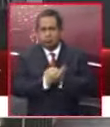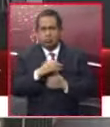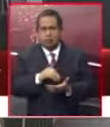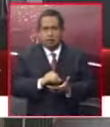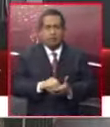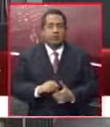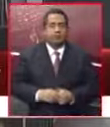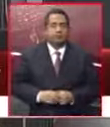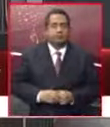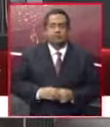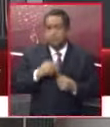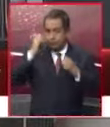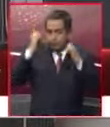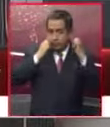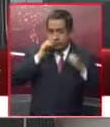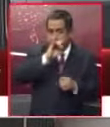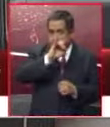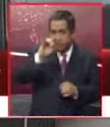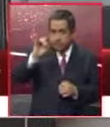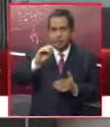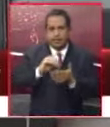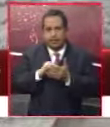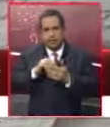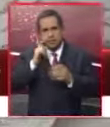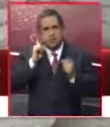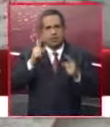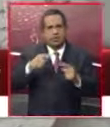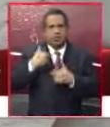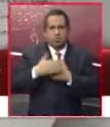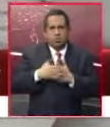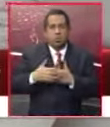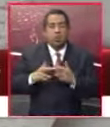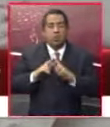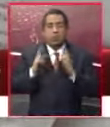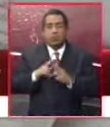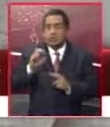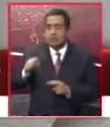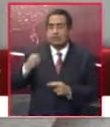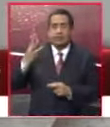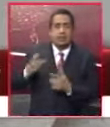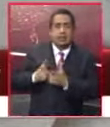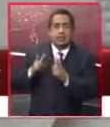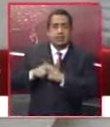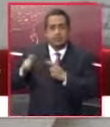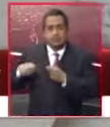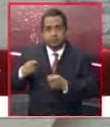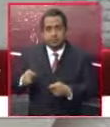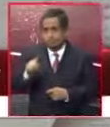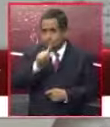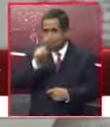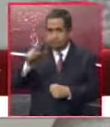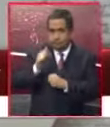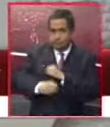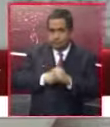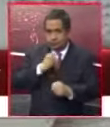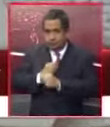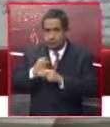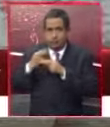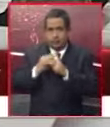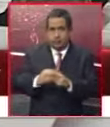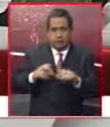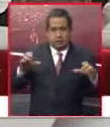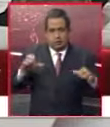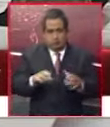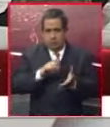esta exhibición dan inicio las conmemoraciones que realizará la 63 legislatura por el centenario del Congreso Constituyente de la